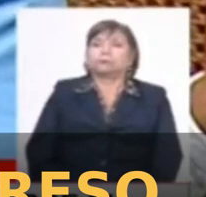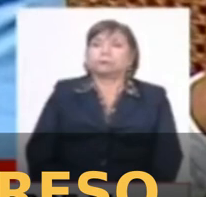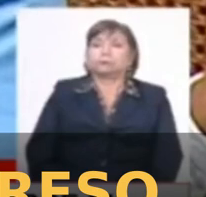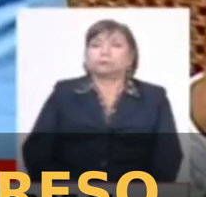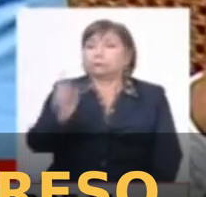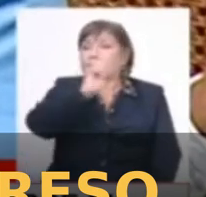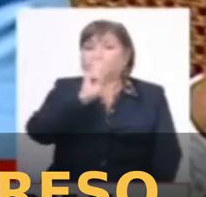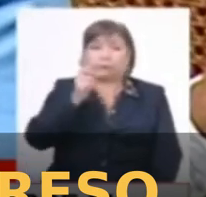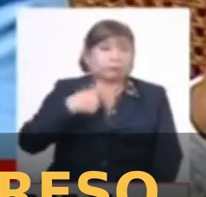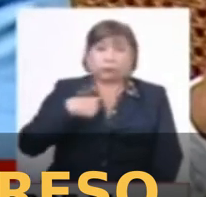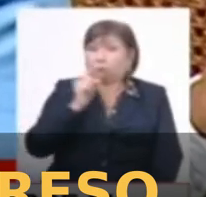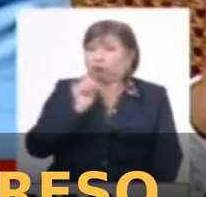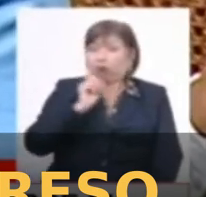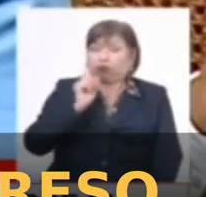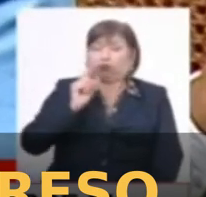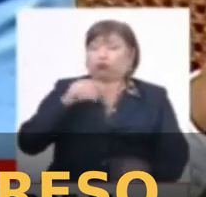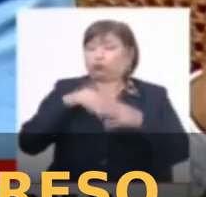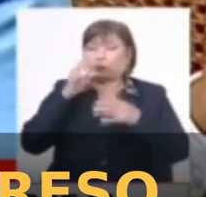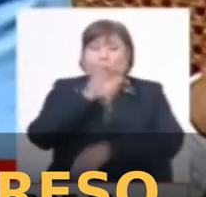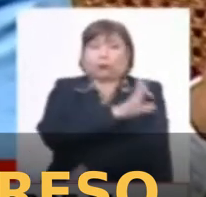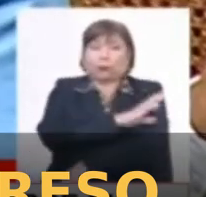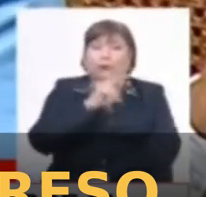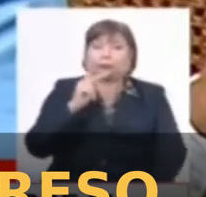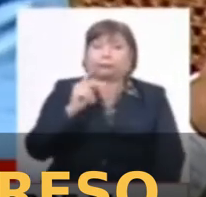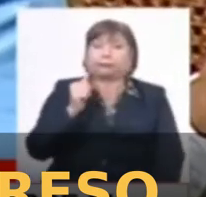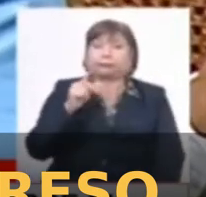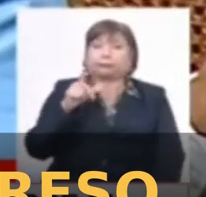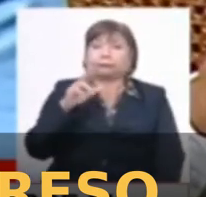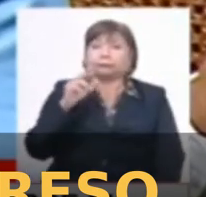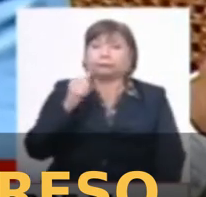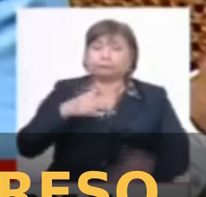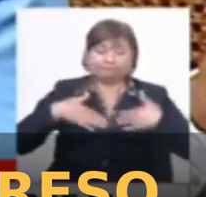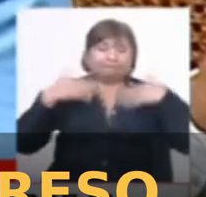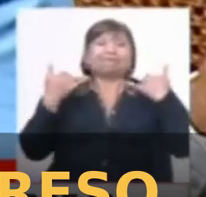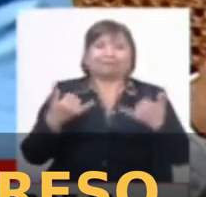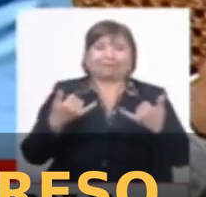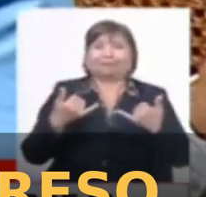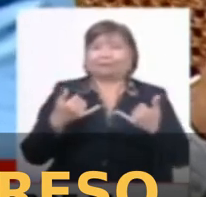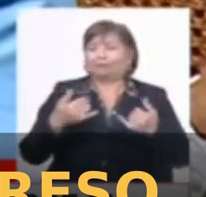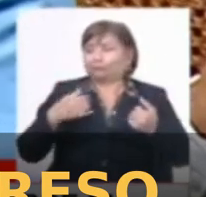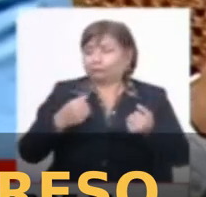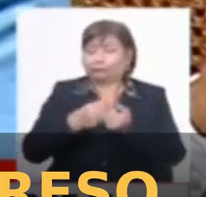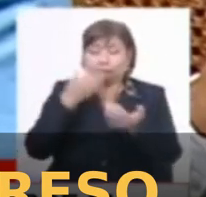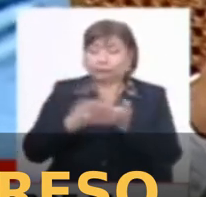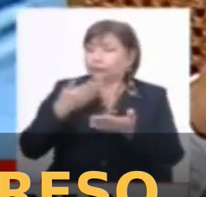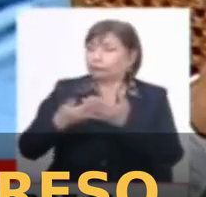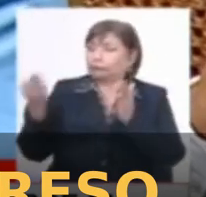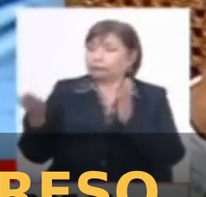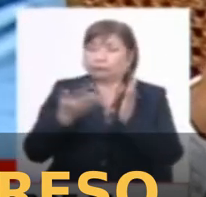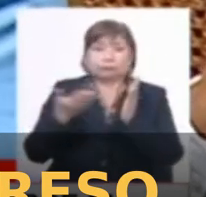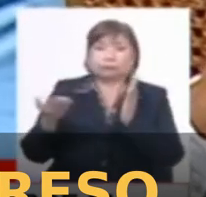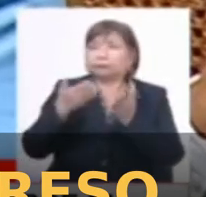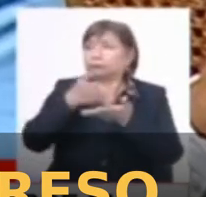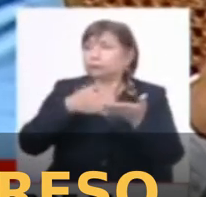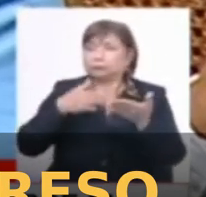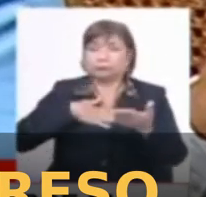yo no lo hice. Sin embargo, yo con la fiscal Carla Cesenaro, que ahora pues ha podido corroborar parte